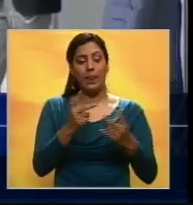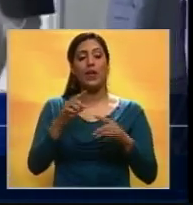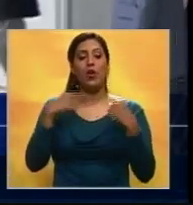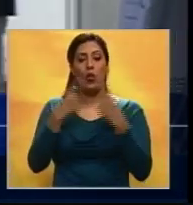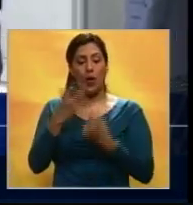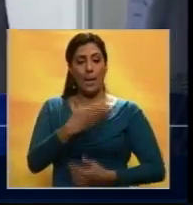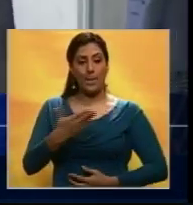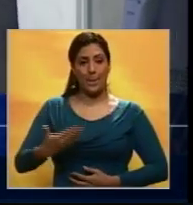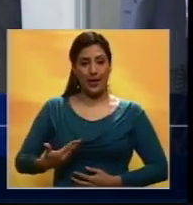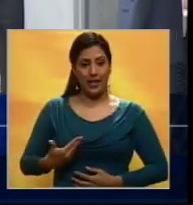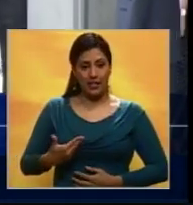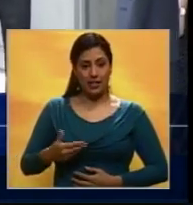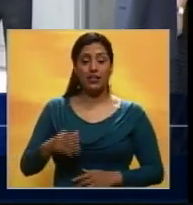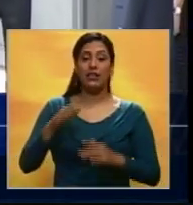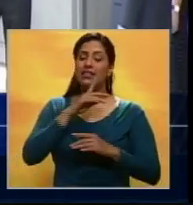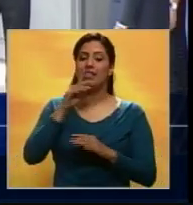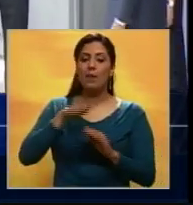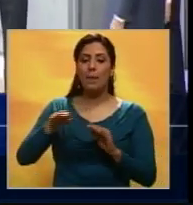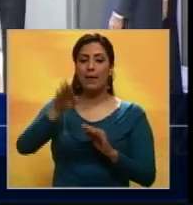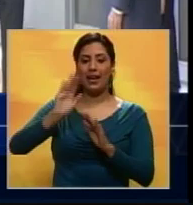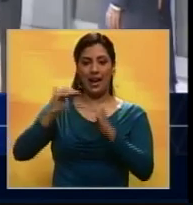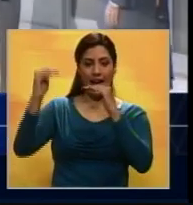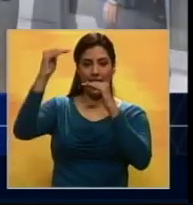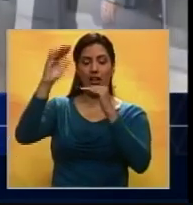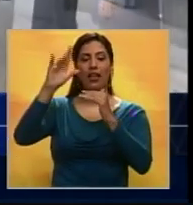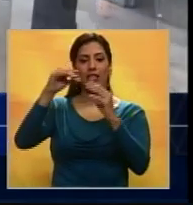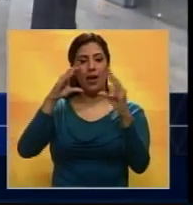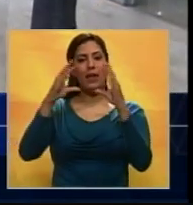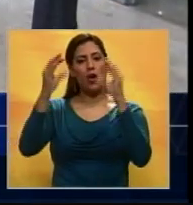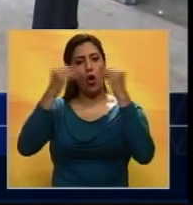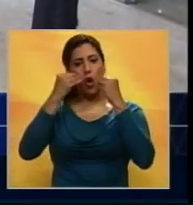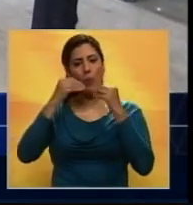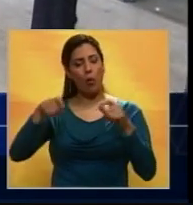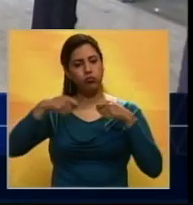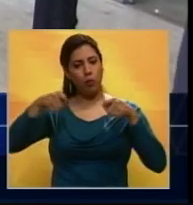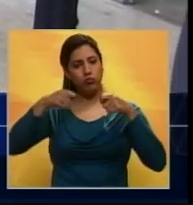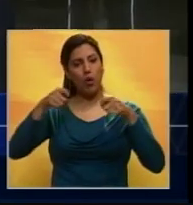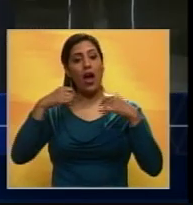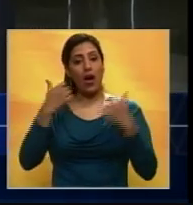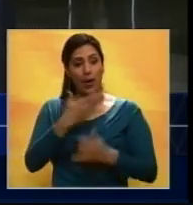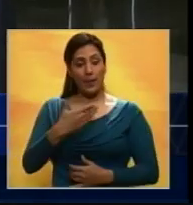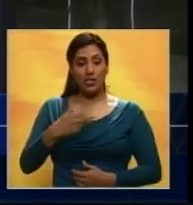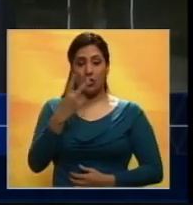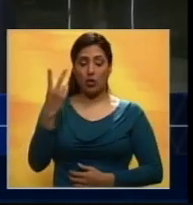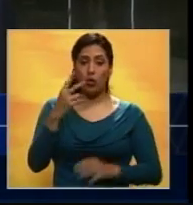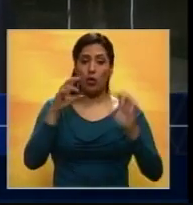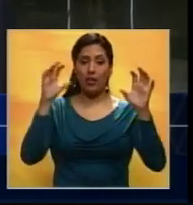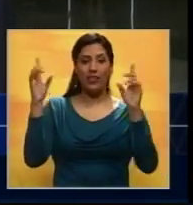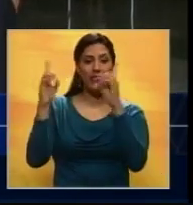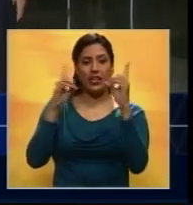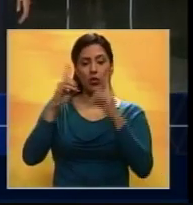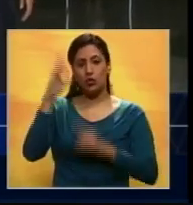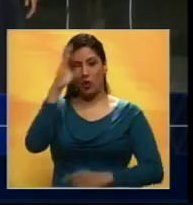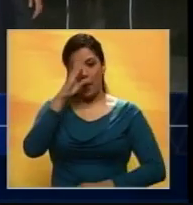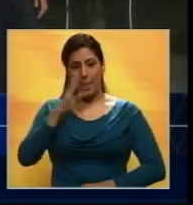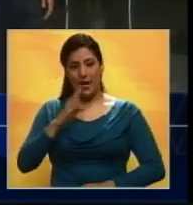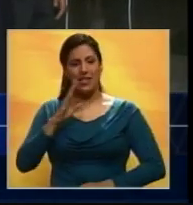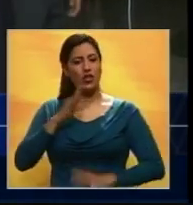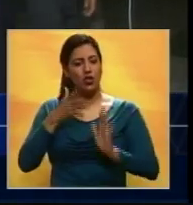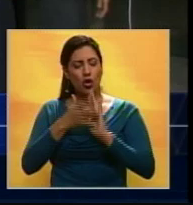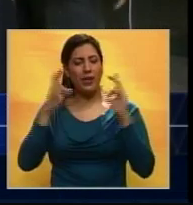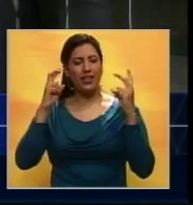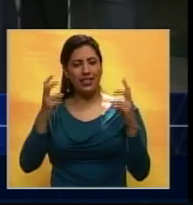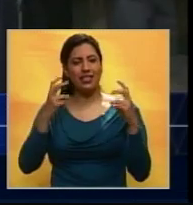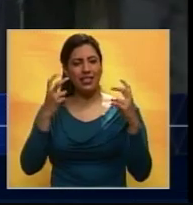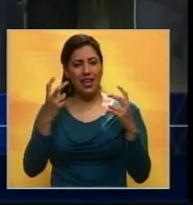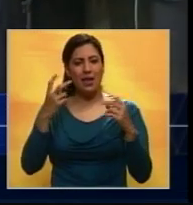Palacio Presidencial de Planalto, donde también mantuvieron un almuerzo. Como parte de su agenda, los presidentes discutieron desde Brasilia asuntos